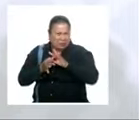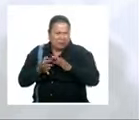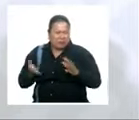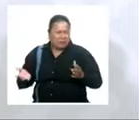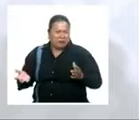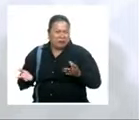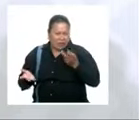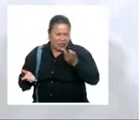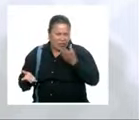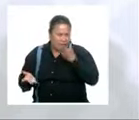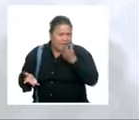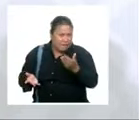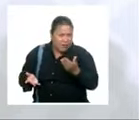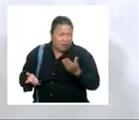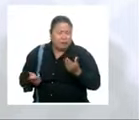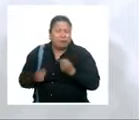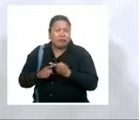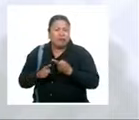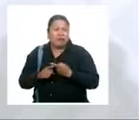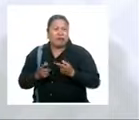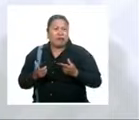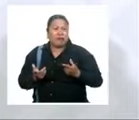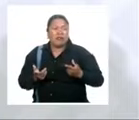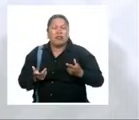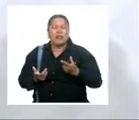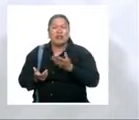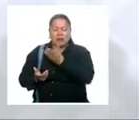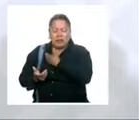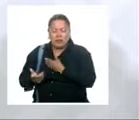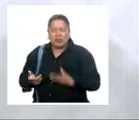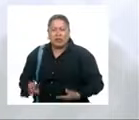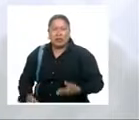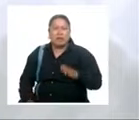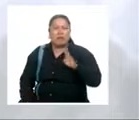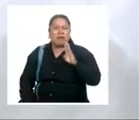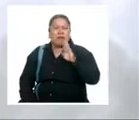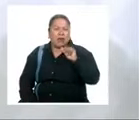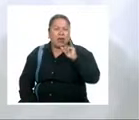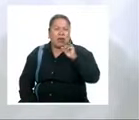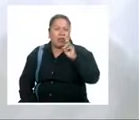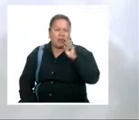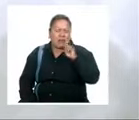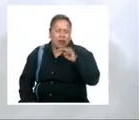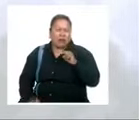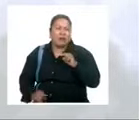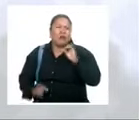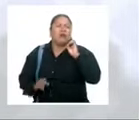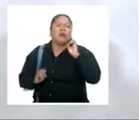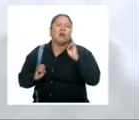posición oficial del gobierno del presidente Biden o